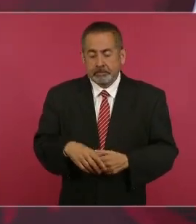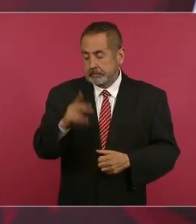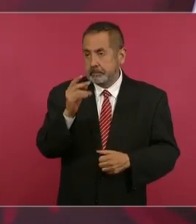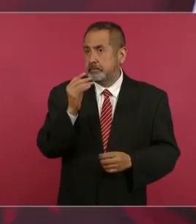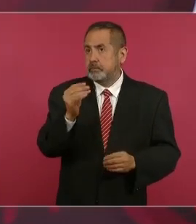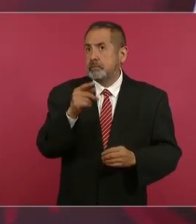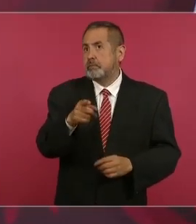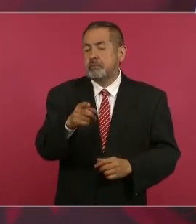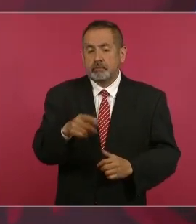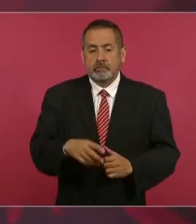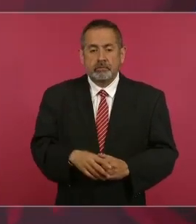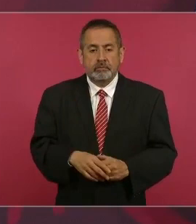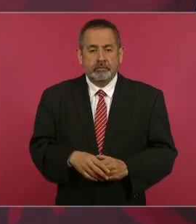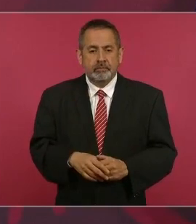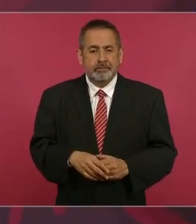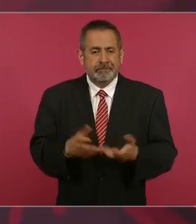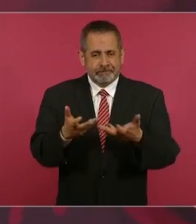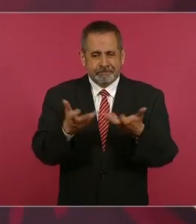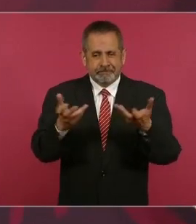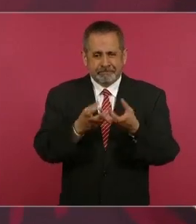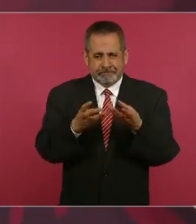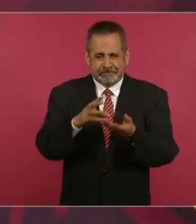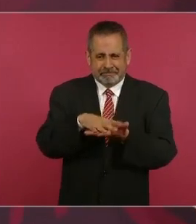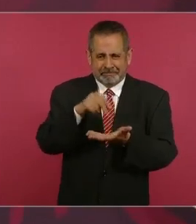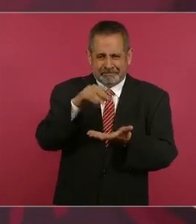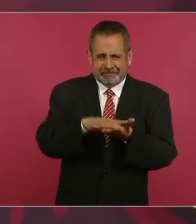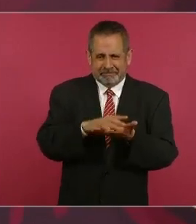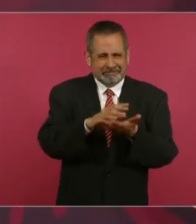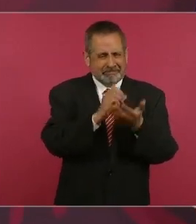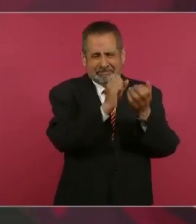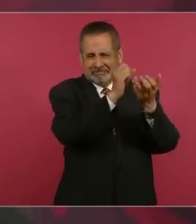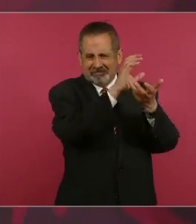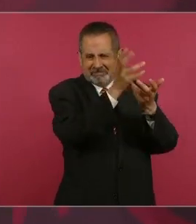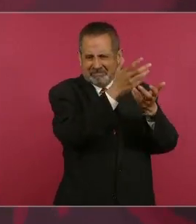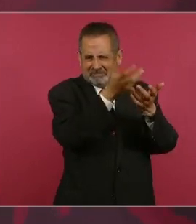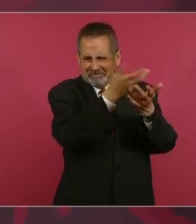mucha tierra, agua con tierra,